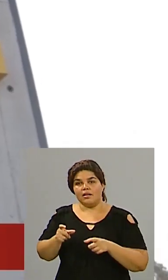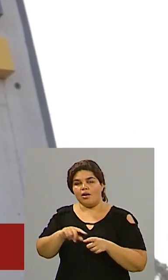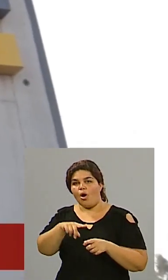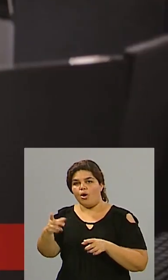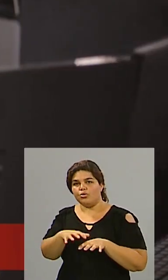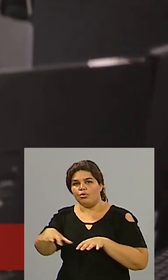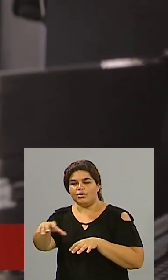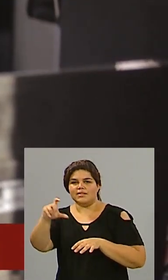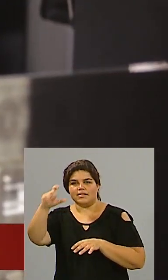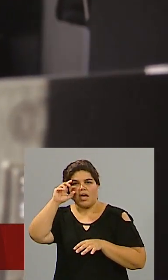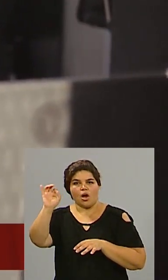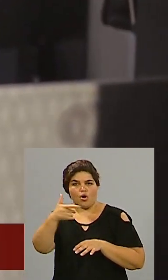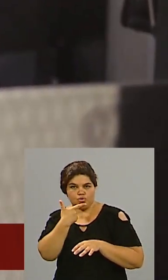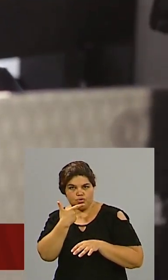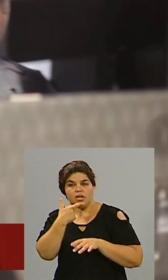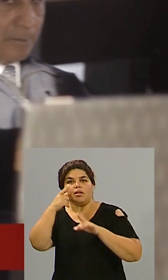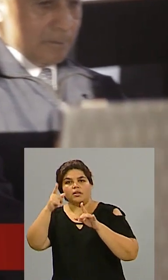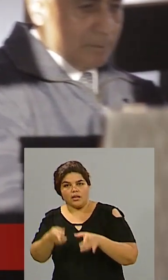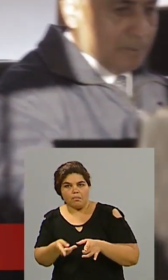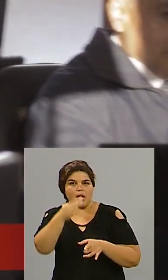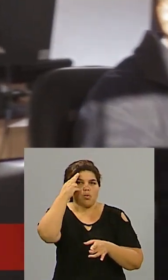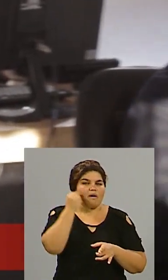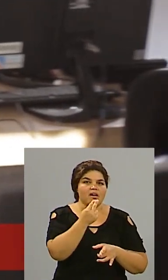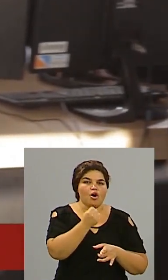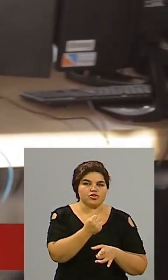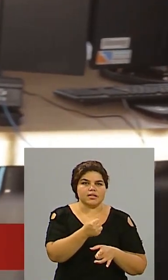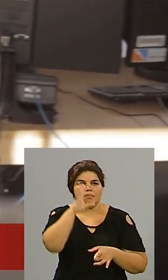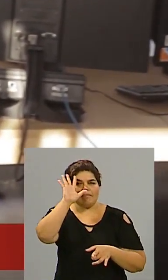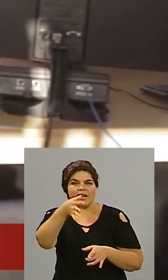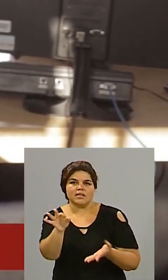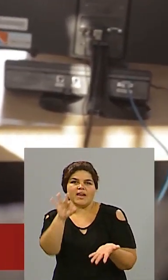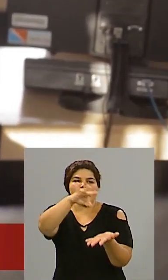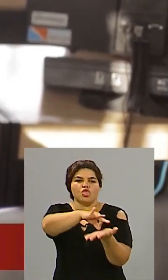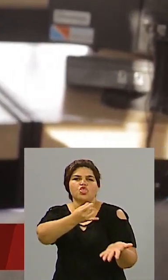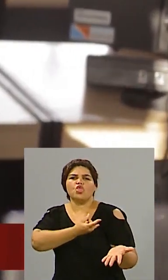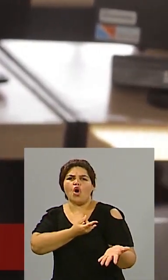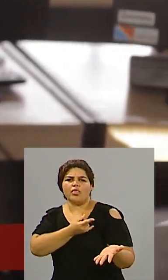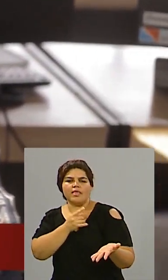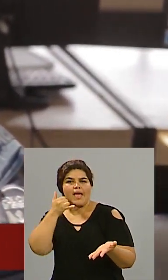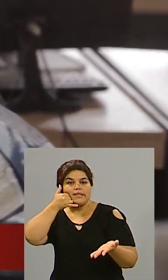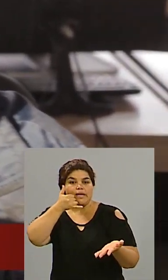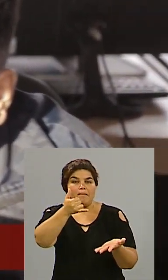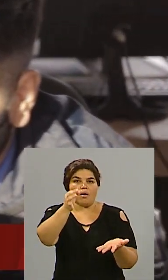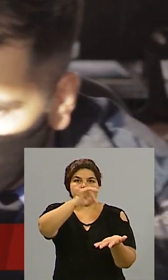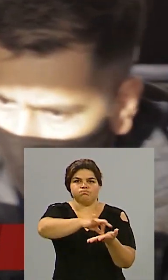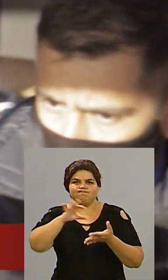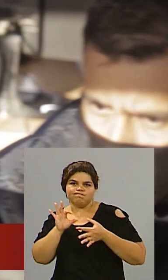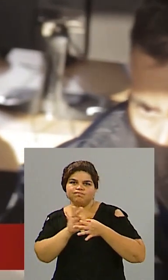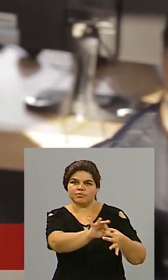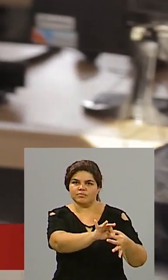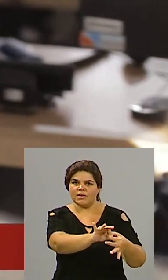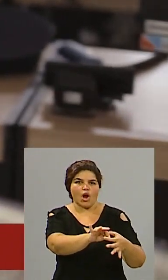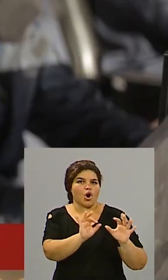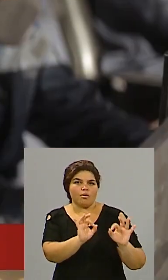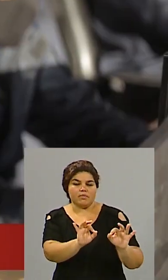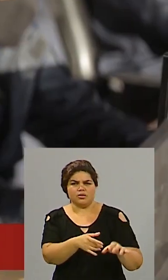sistema del 911, para que tenga geolocalización inmediata. Esto es sumamente importante. Pasó un caso justo hace